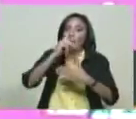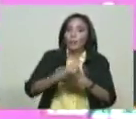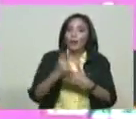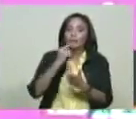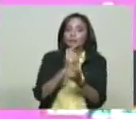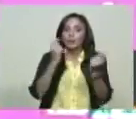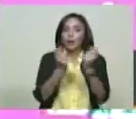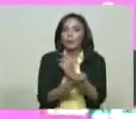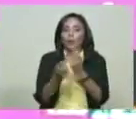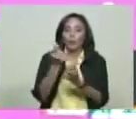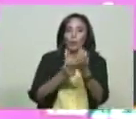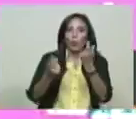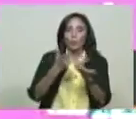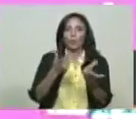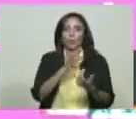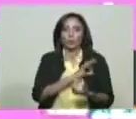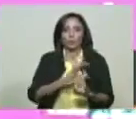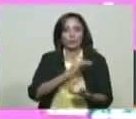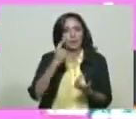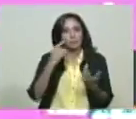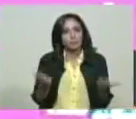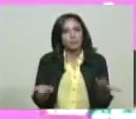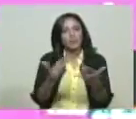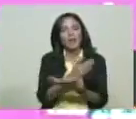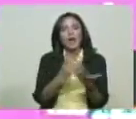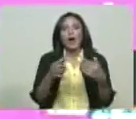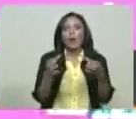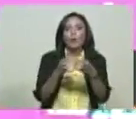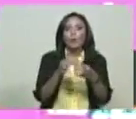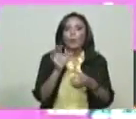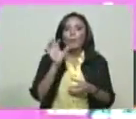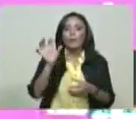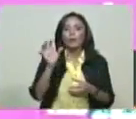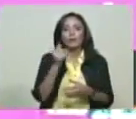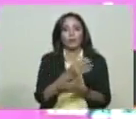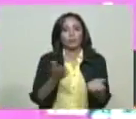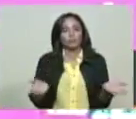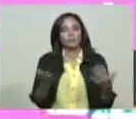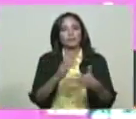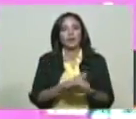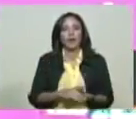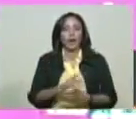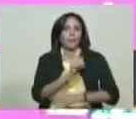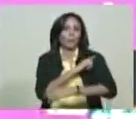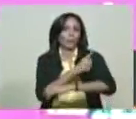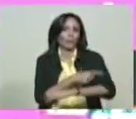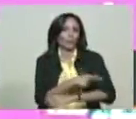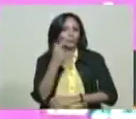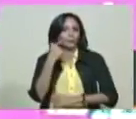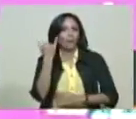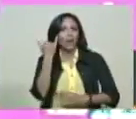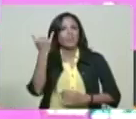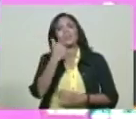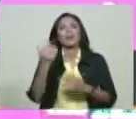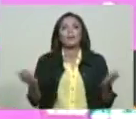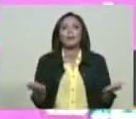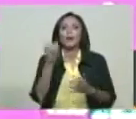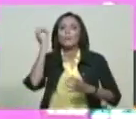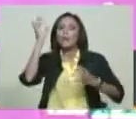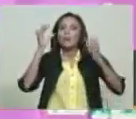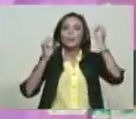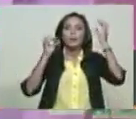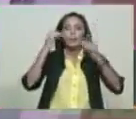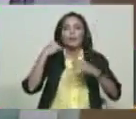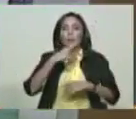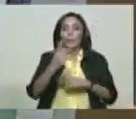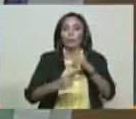social exige que tengamos un partido súper poderoso capaz de movilizar la capacidad creadora y productiva